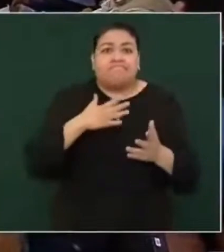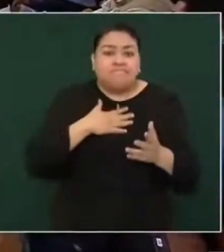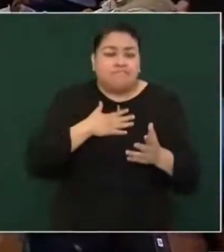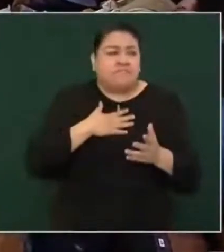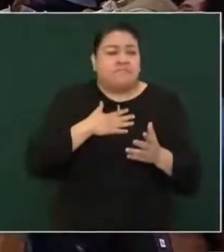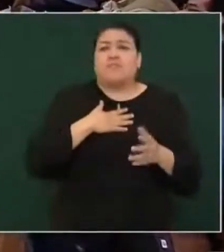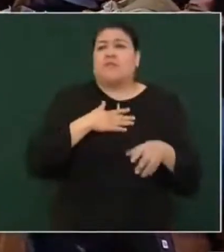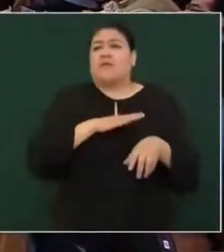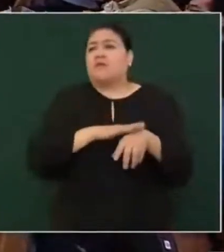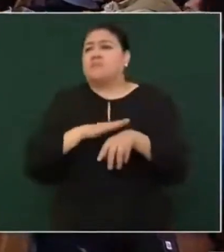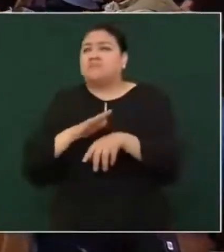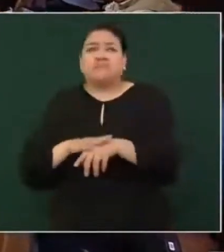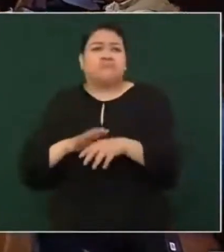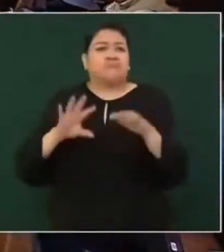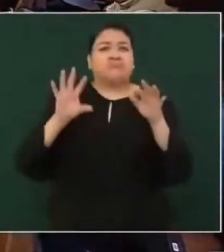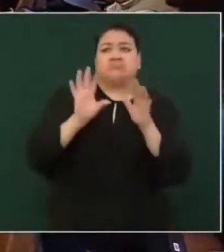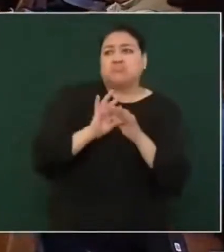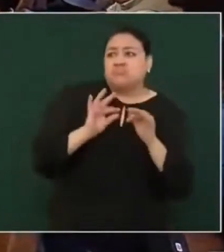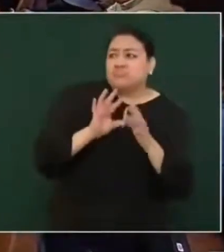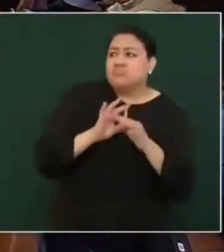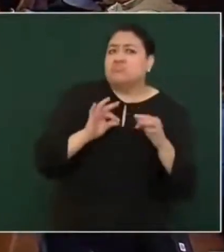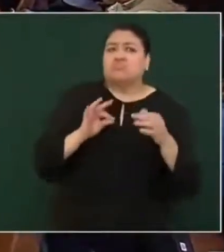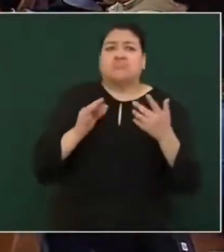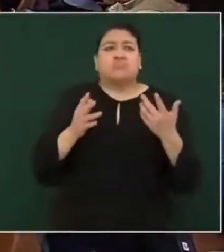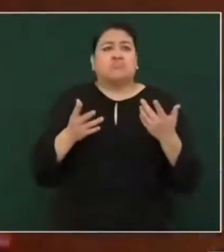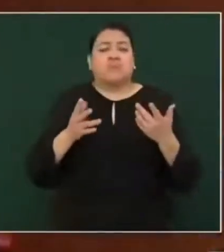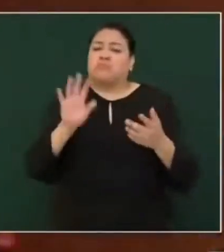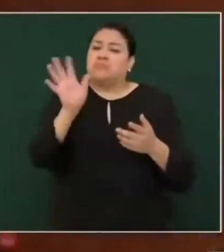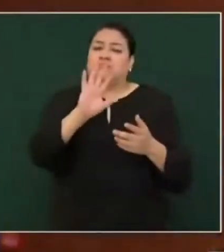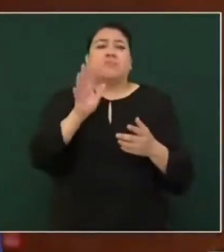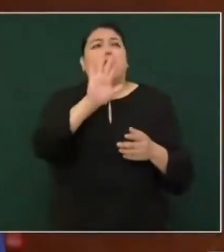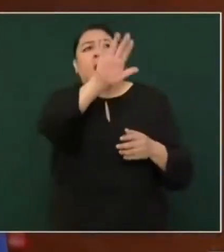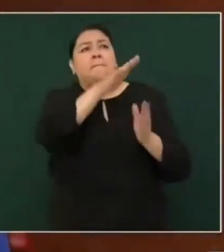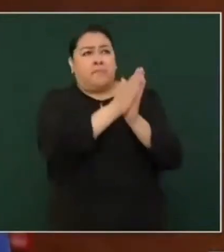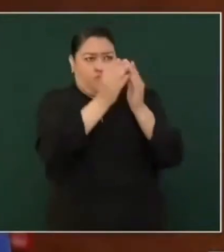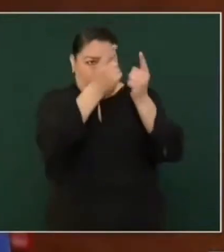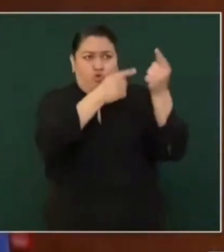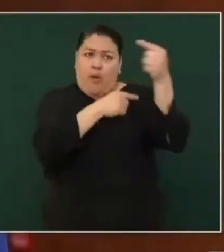predicar, hablar, sin poner el ejemplo.